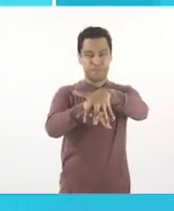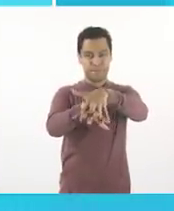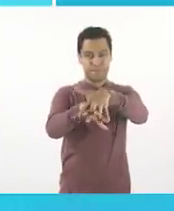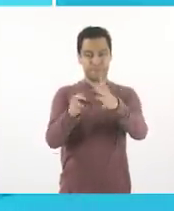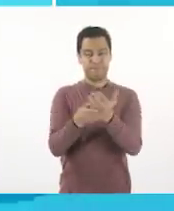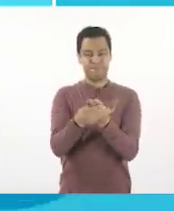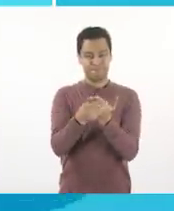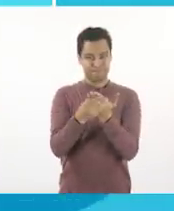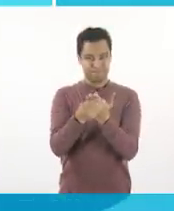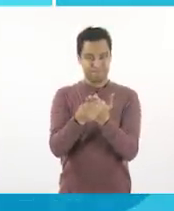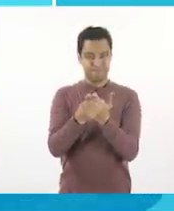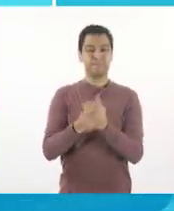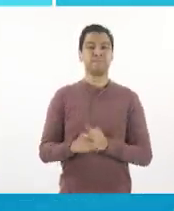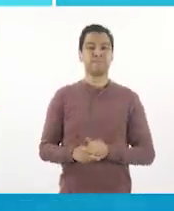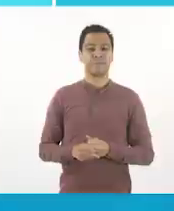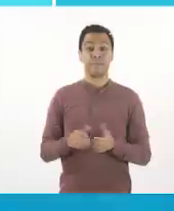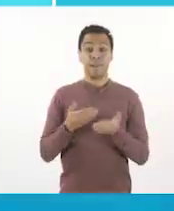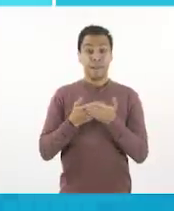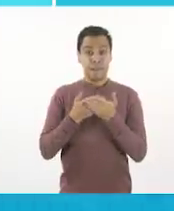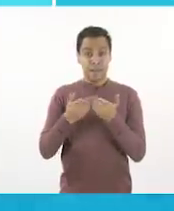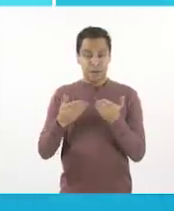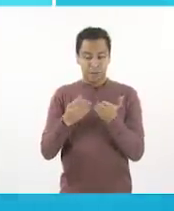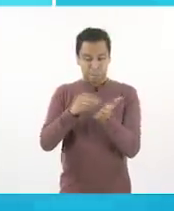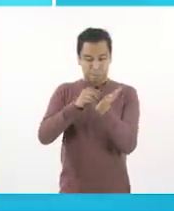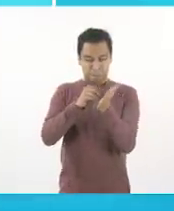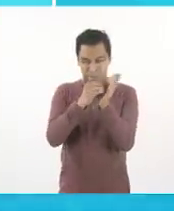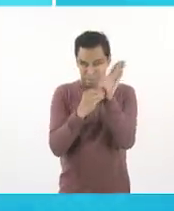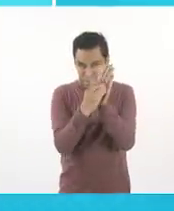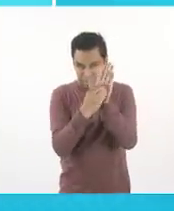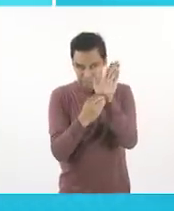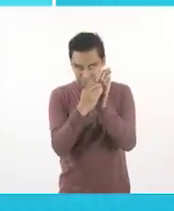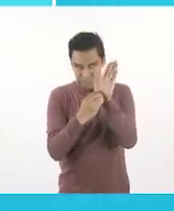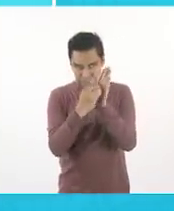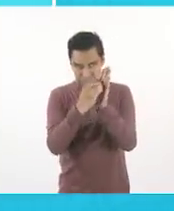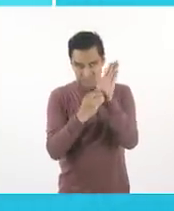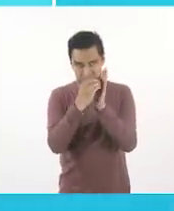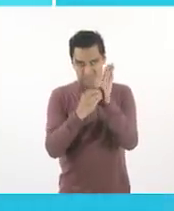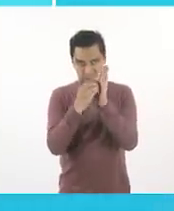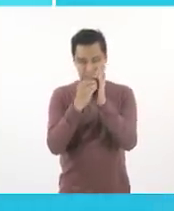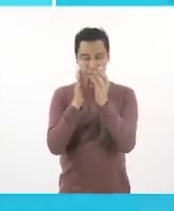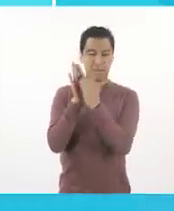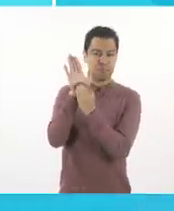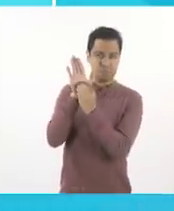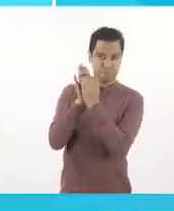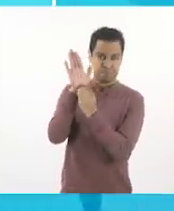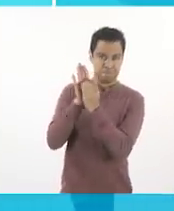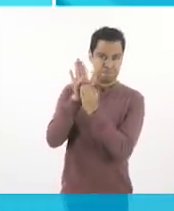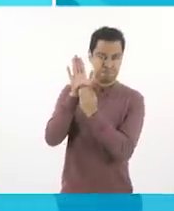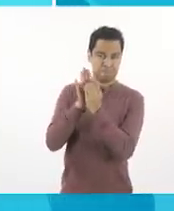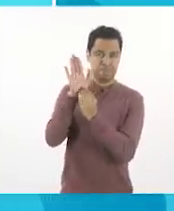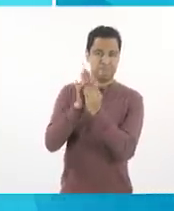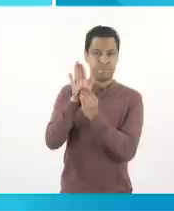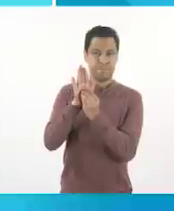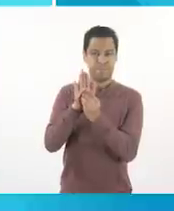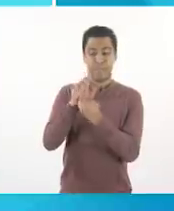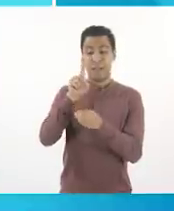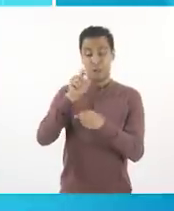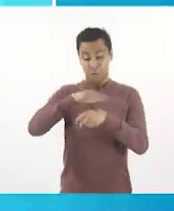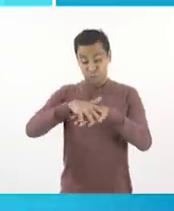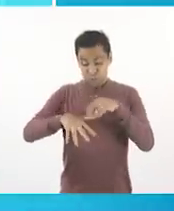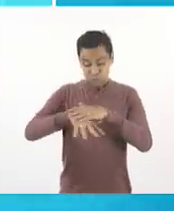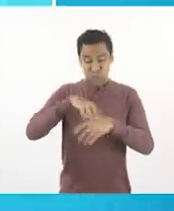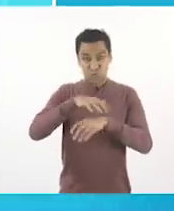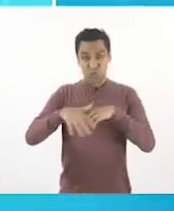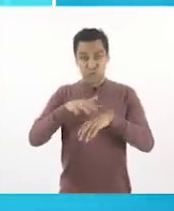dedos. Ahora haz como que rasguñas la palma de tus manos para lavar tus uñas. Enjuaga tus manos